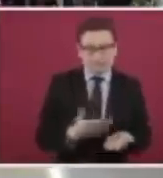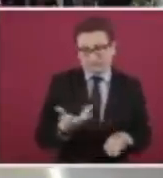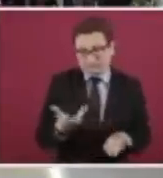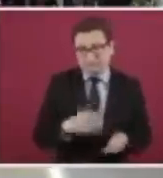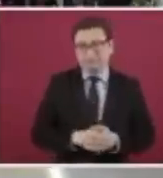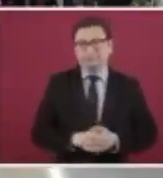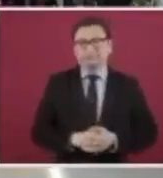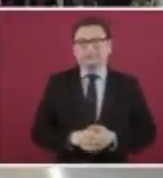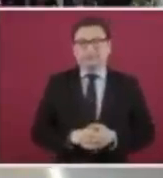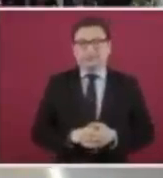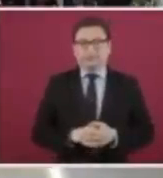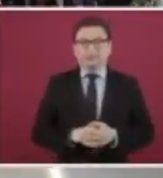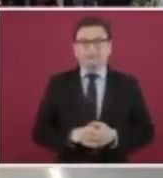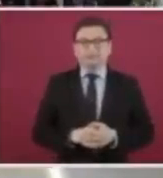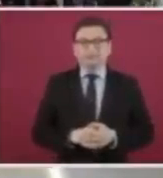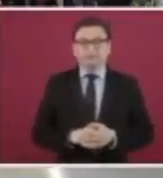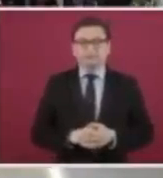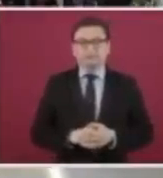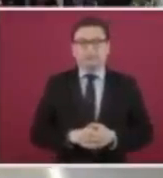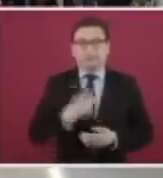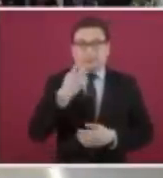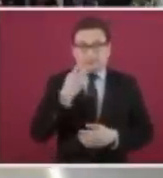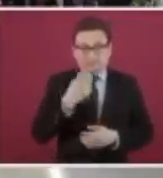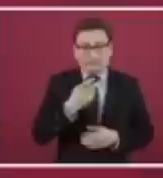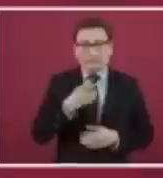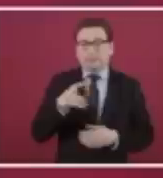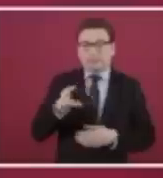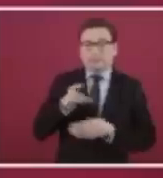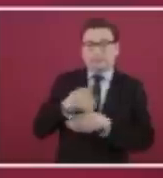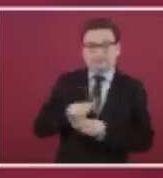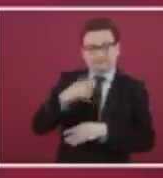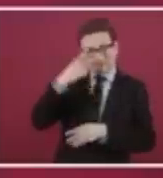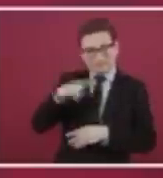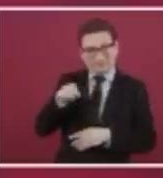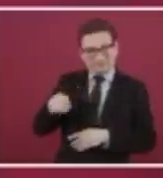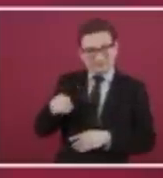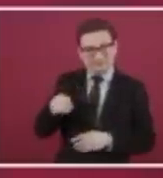que el Banco de México